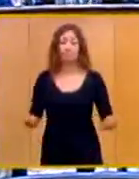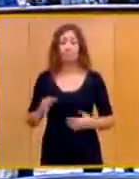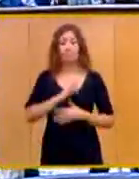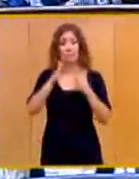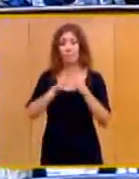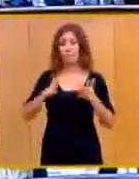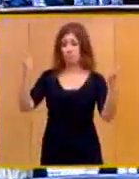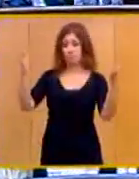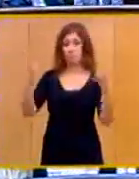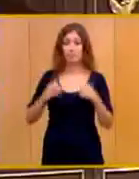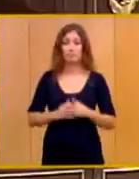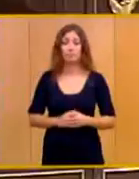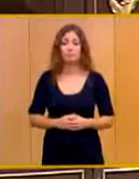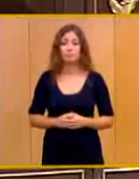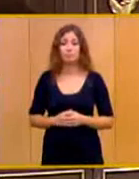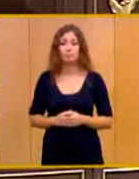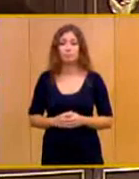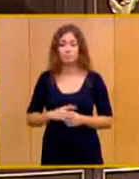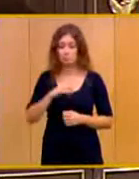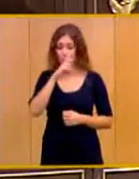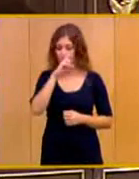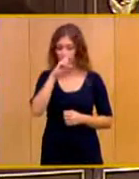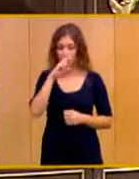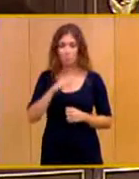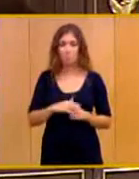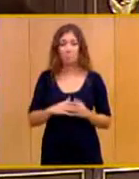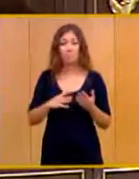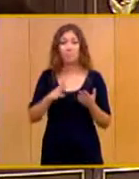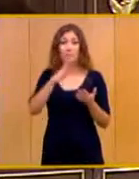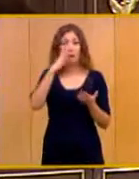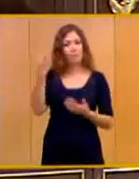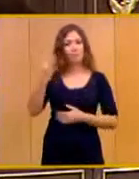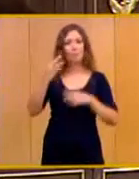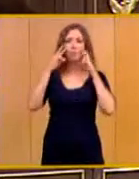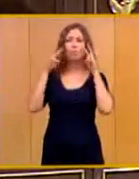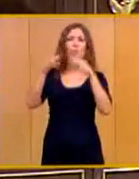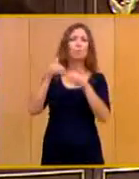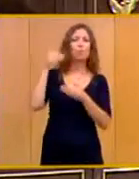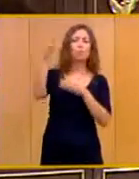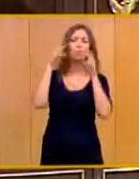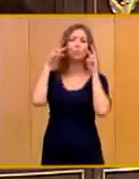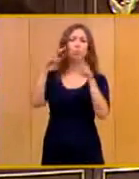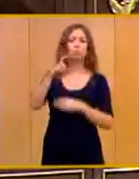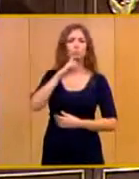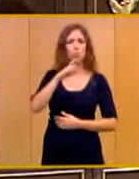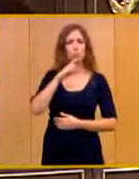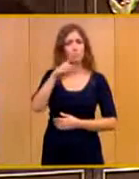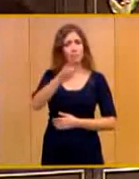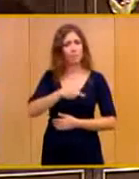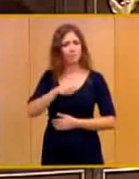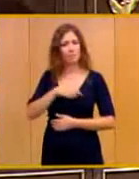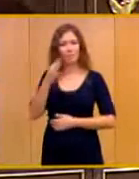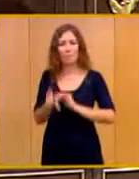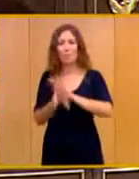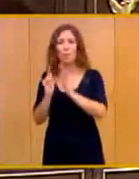Señorías, lo que procede ahora es mirar al futuro. España necesita un proyecto común en el